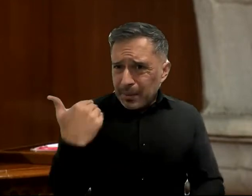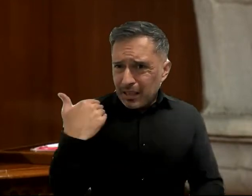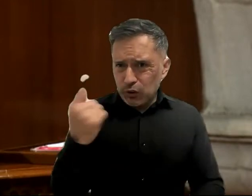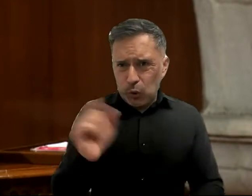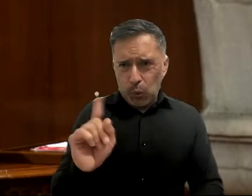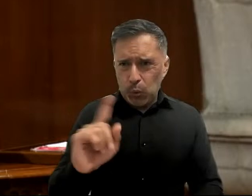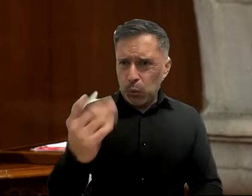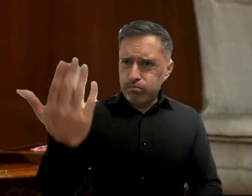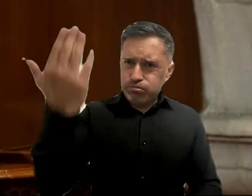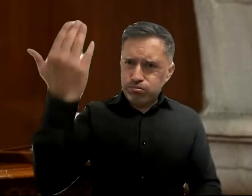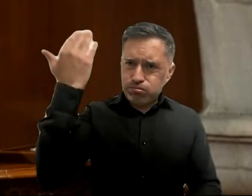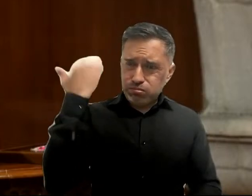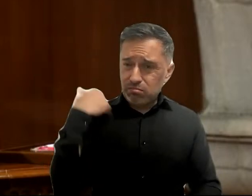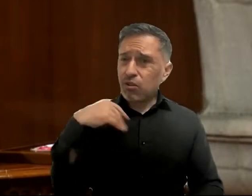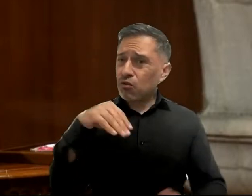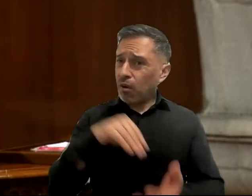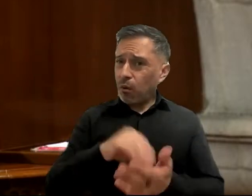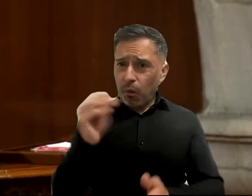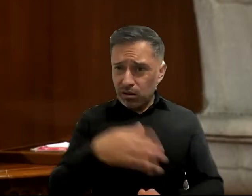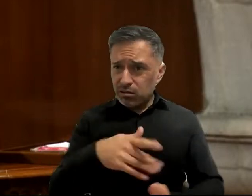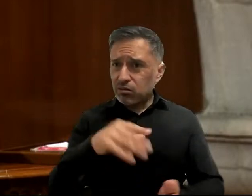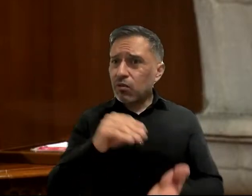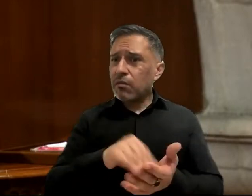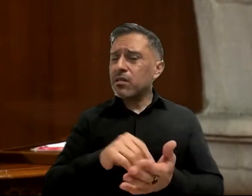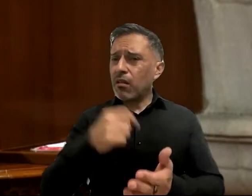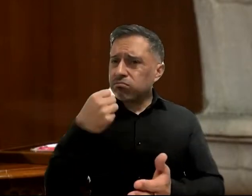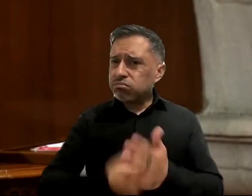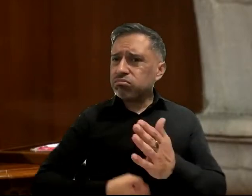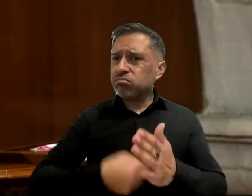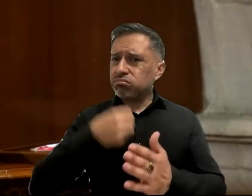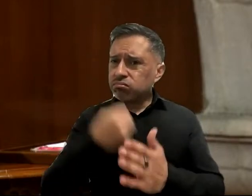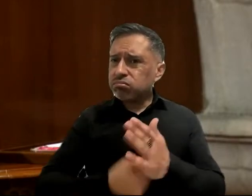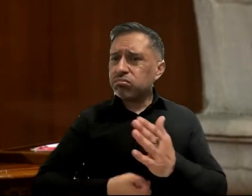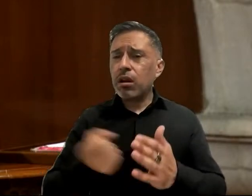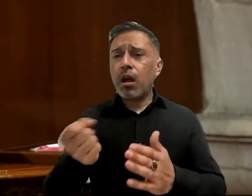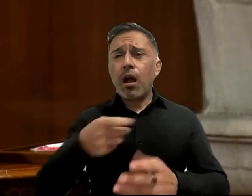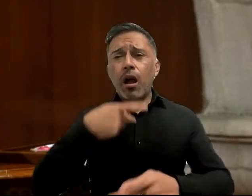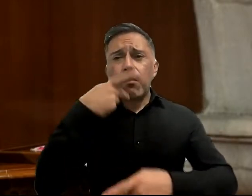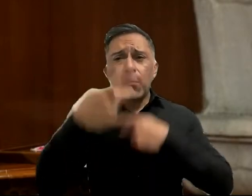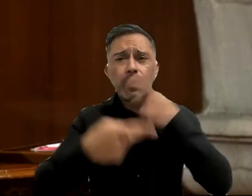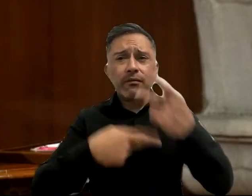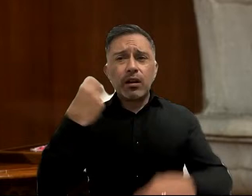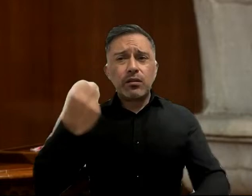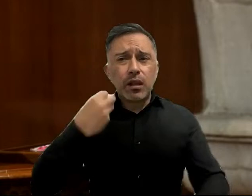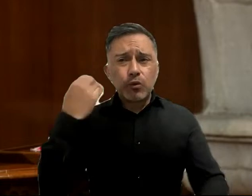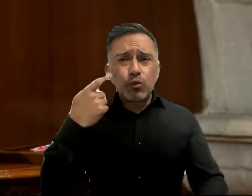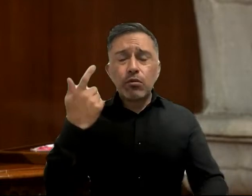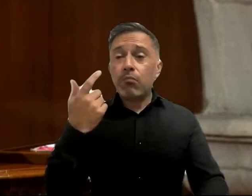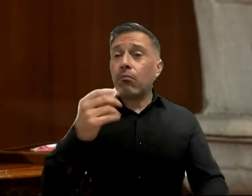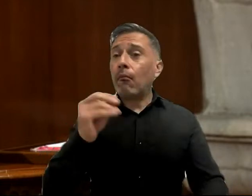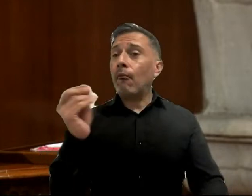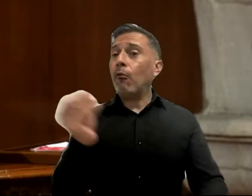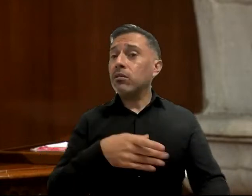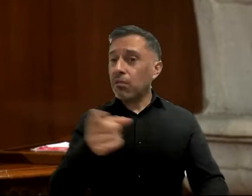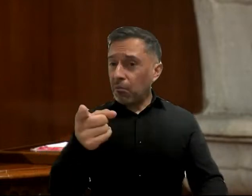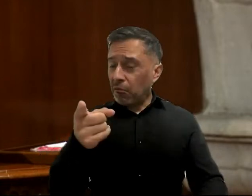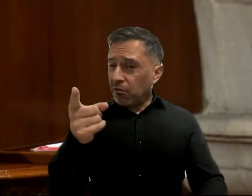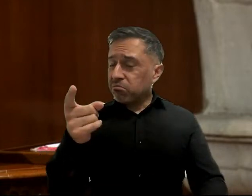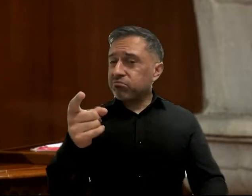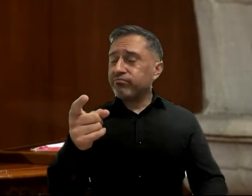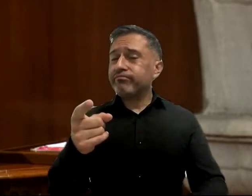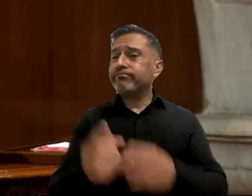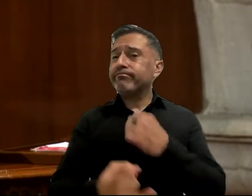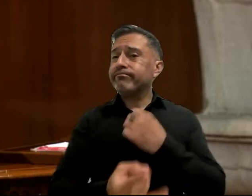de los discursos y las promesas, la realidad es que siguen existiendo resistencias y obstáculos para que nuestros derechos